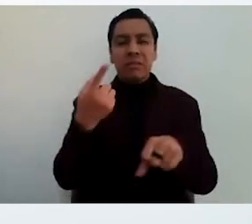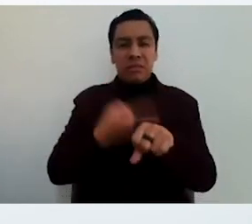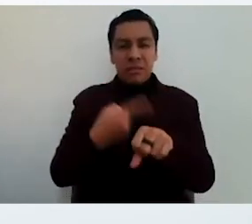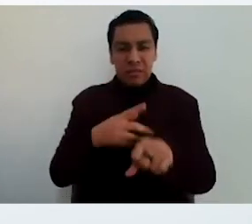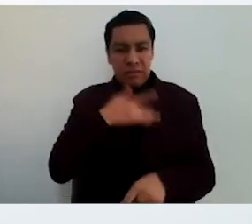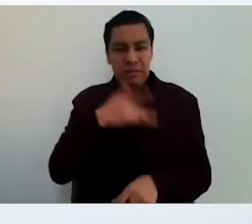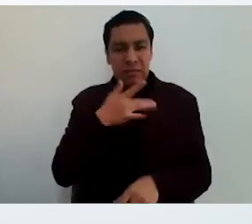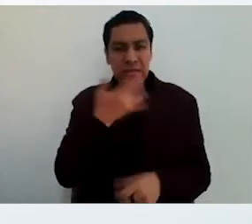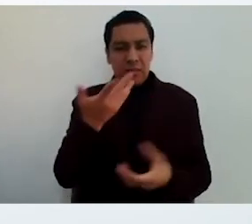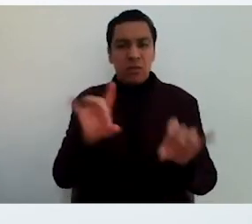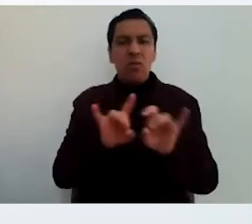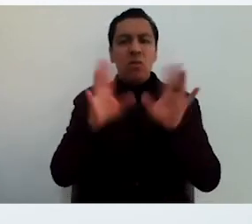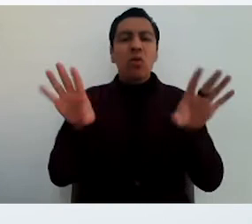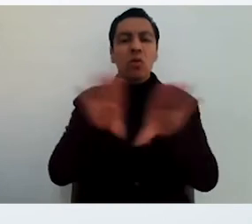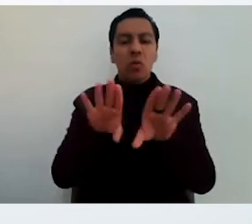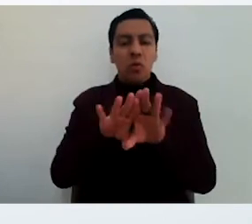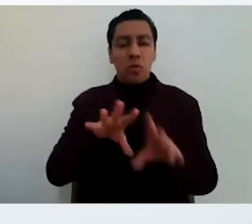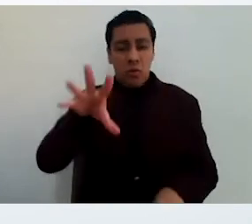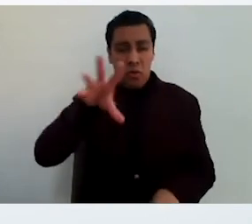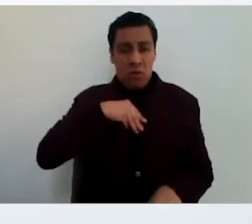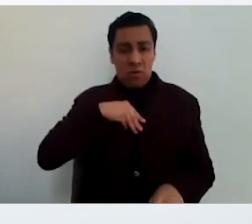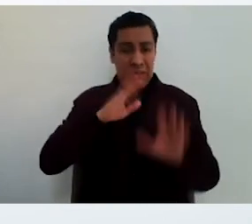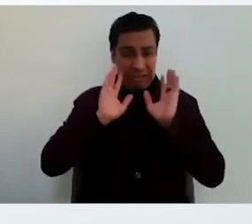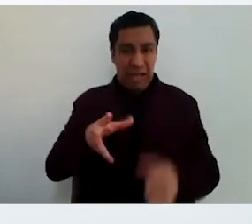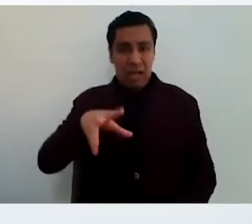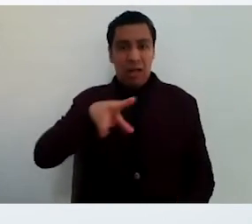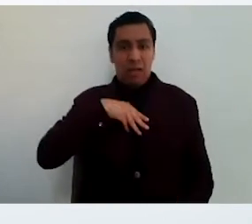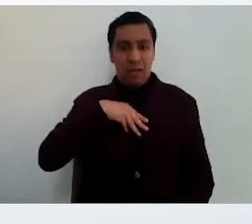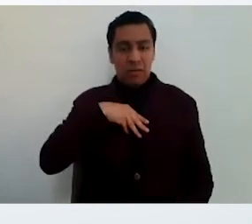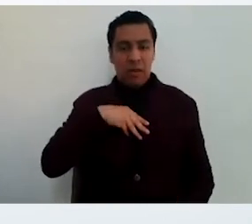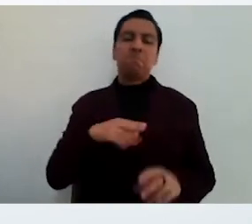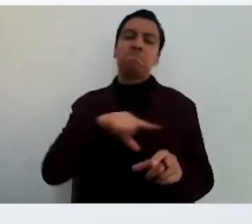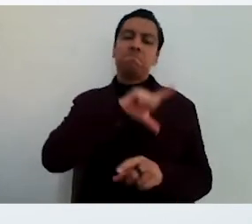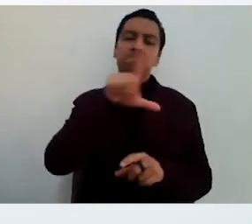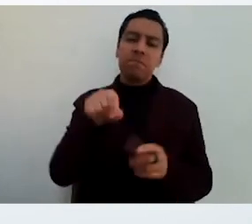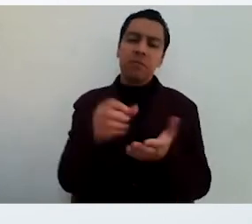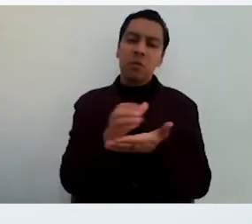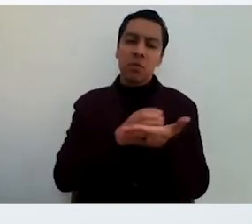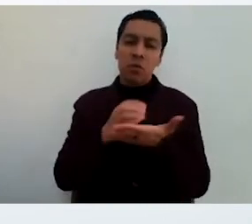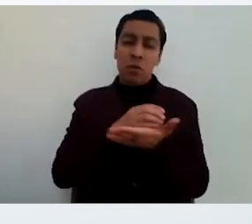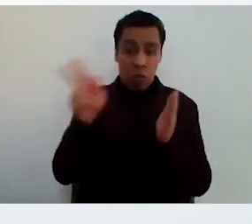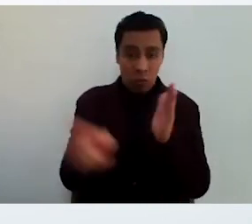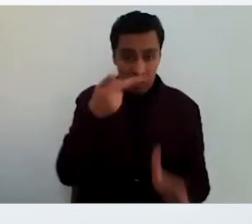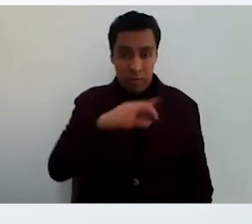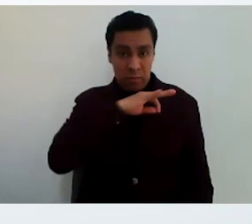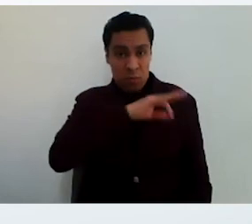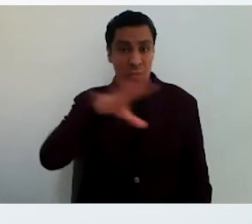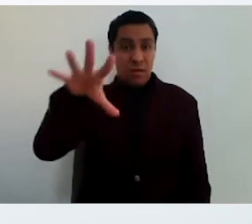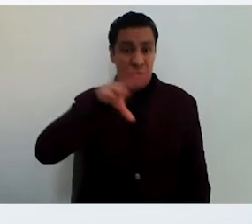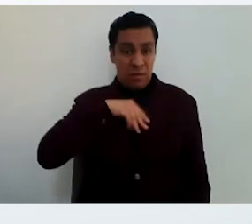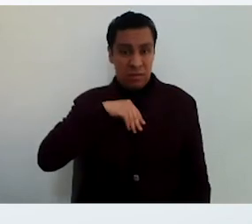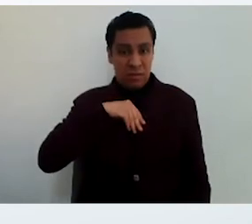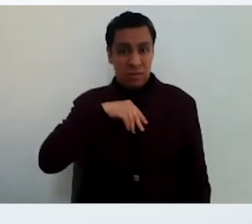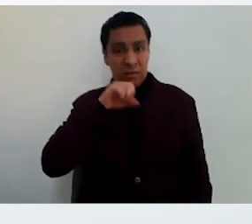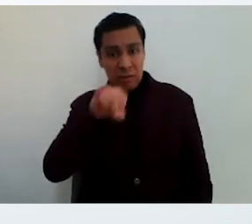aquí, las personas que ya se han contagiado, ¿se pueden volver a contagiar más adelante? Es cierto que